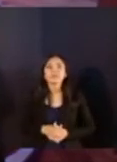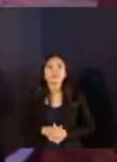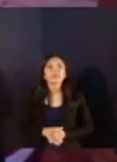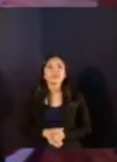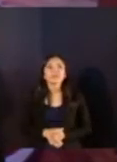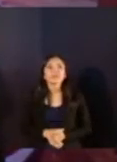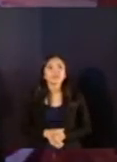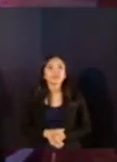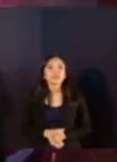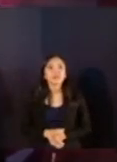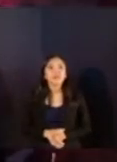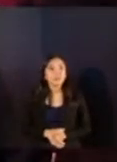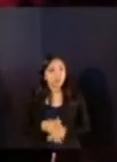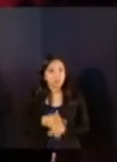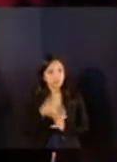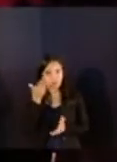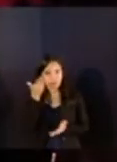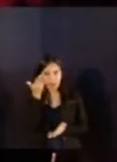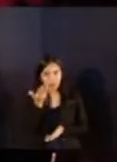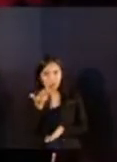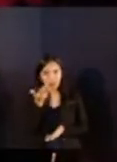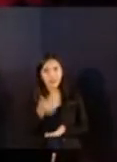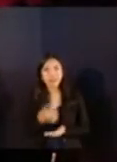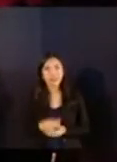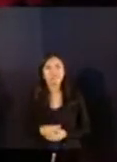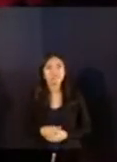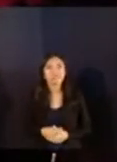Es que aquí con la luz. Sí, adelante.